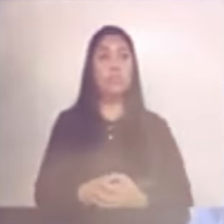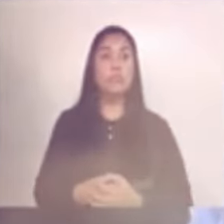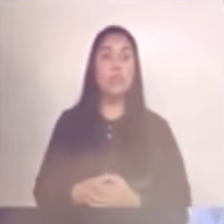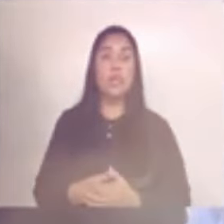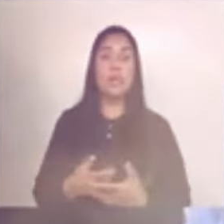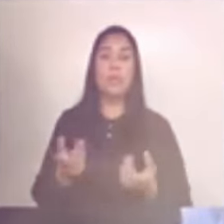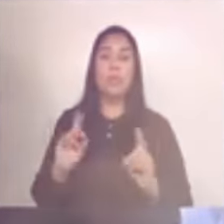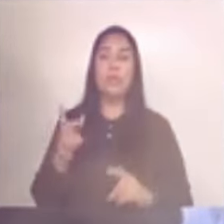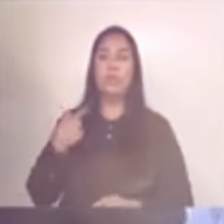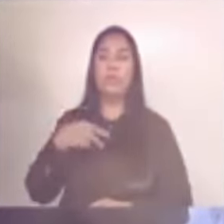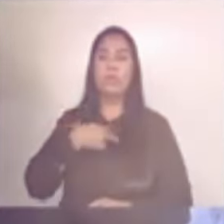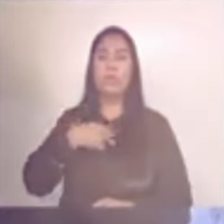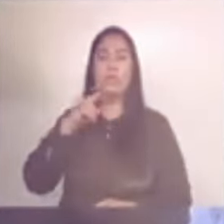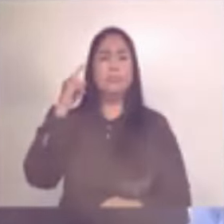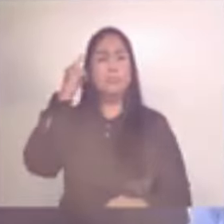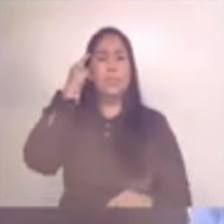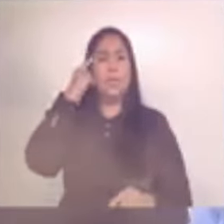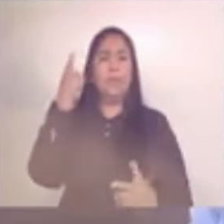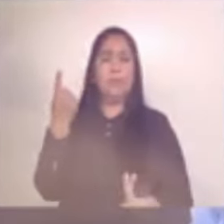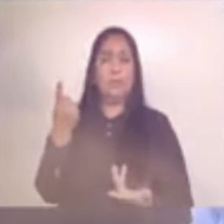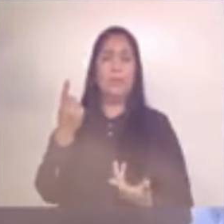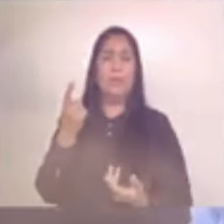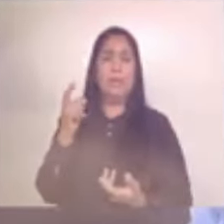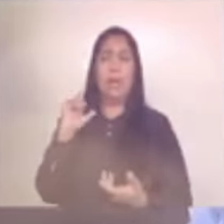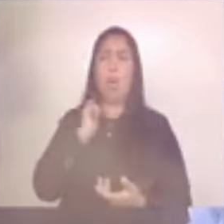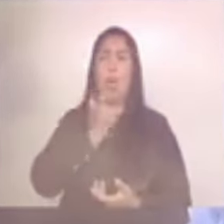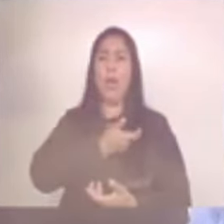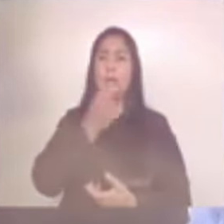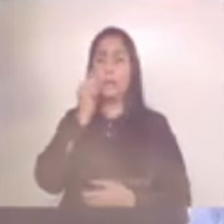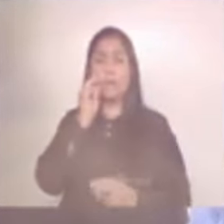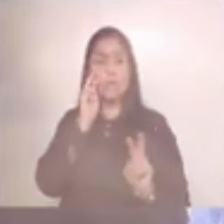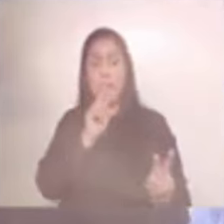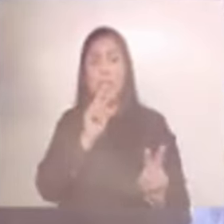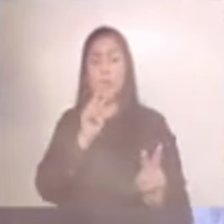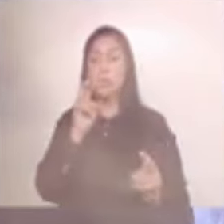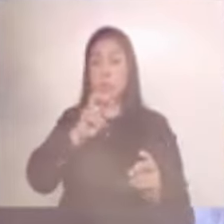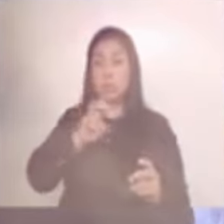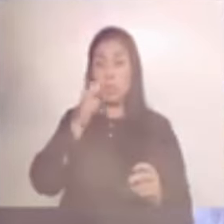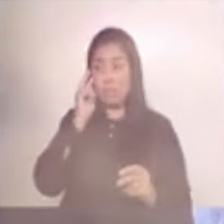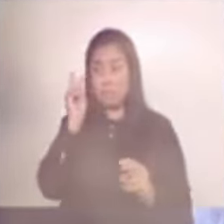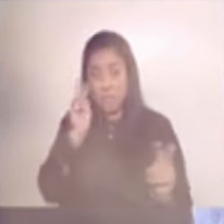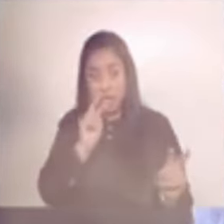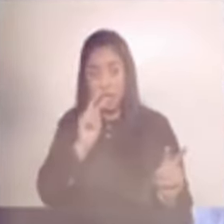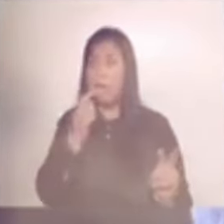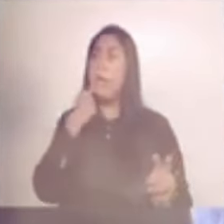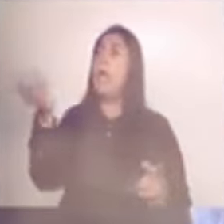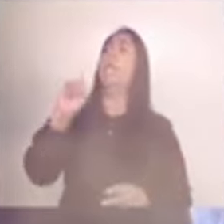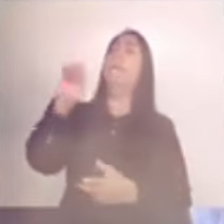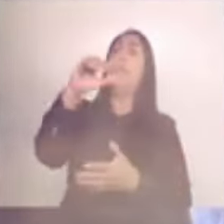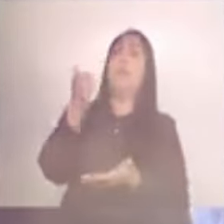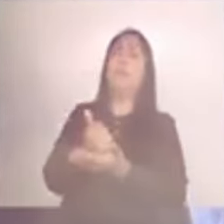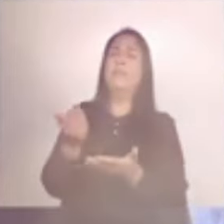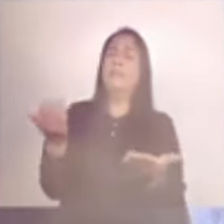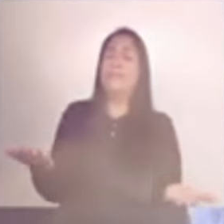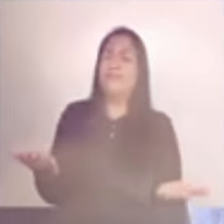que el gobierno, que el Congreso de la República le niegue al pueblo